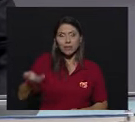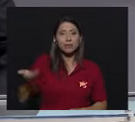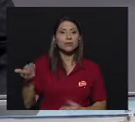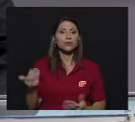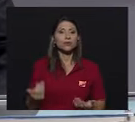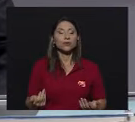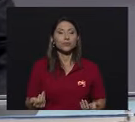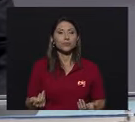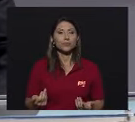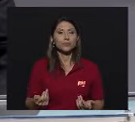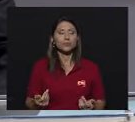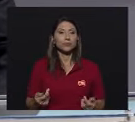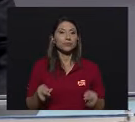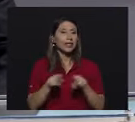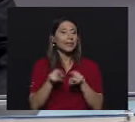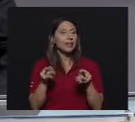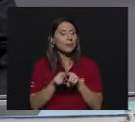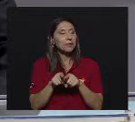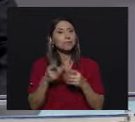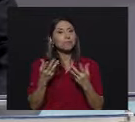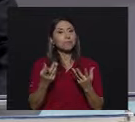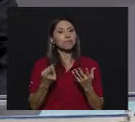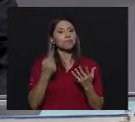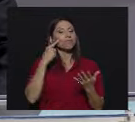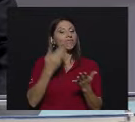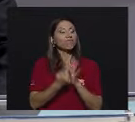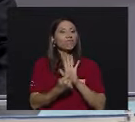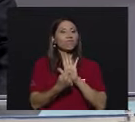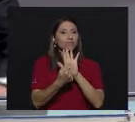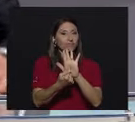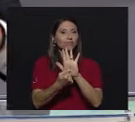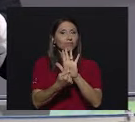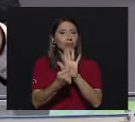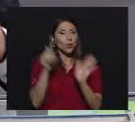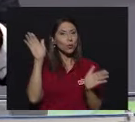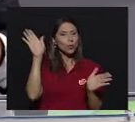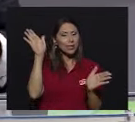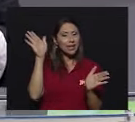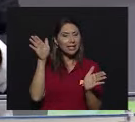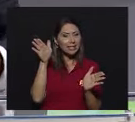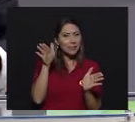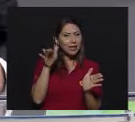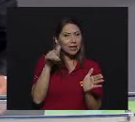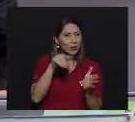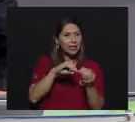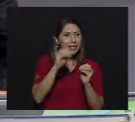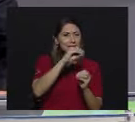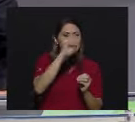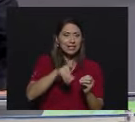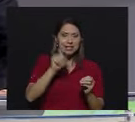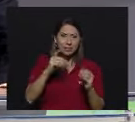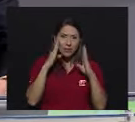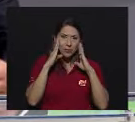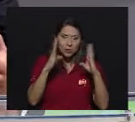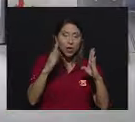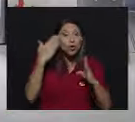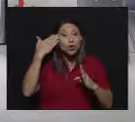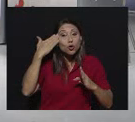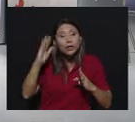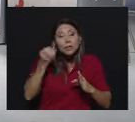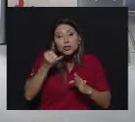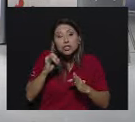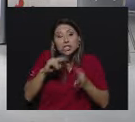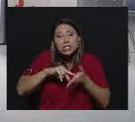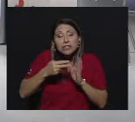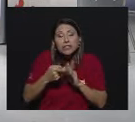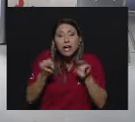que también refieren a un decrecimiento, digamos, en estas tasas que tenemos que prestarle atención. No sabemos si es